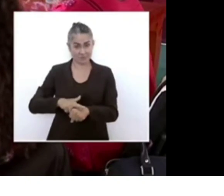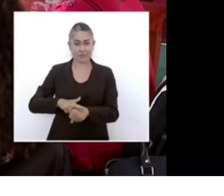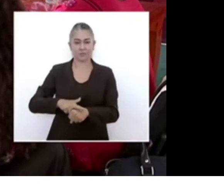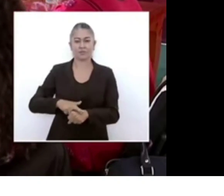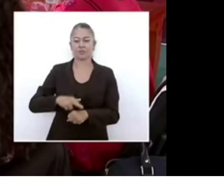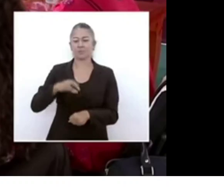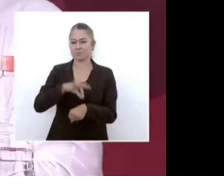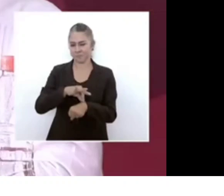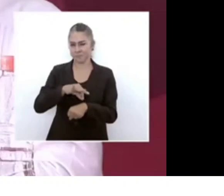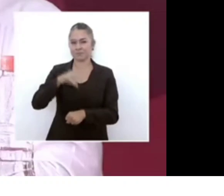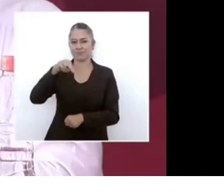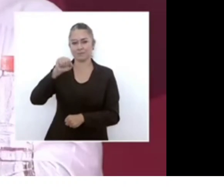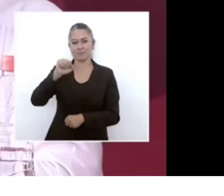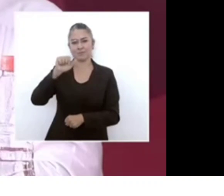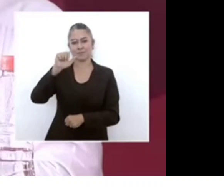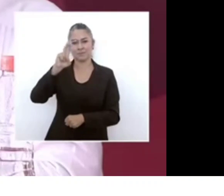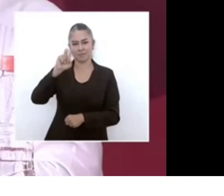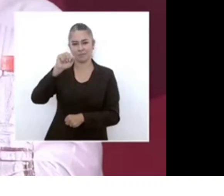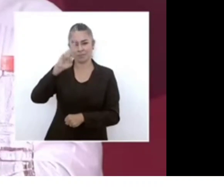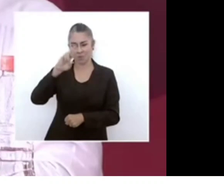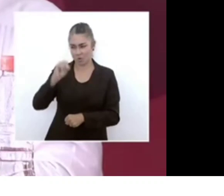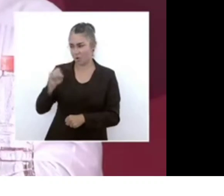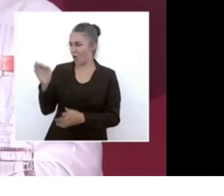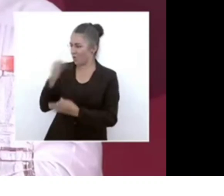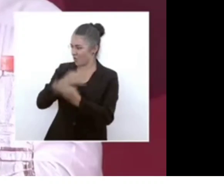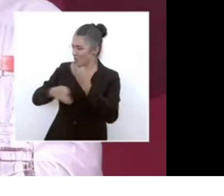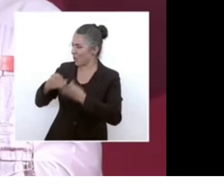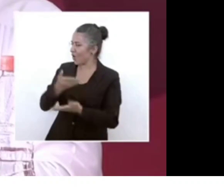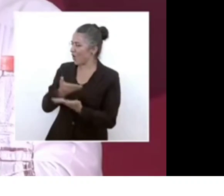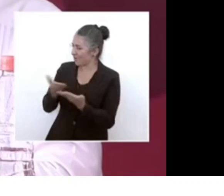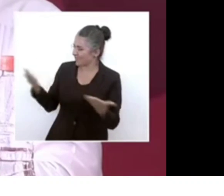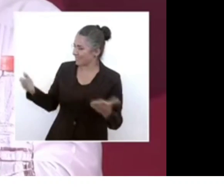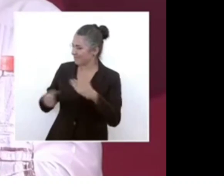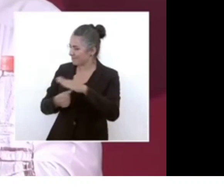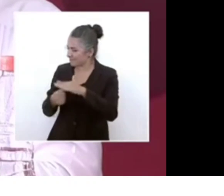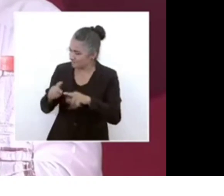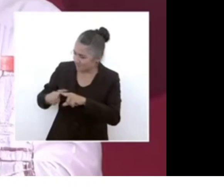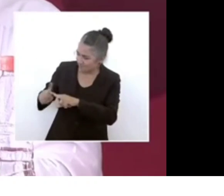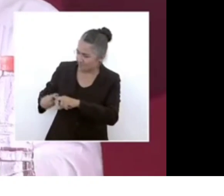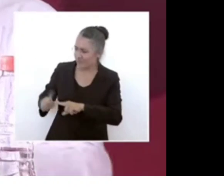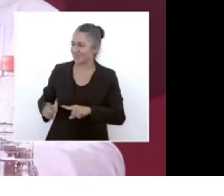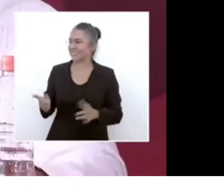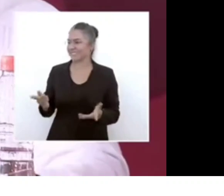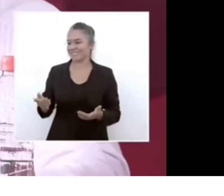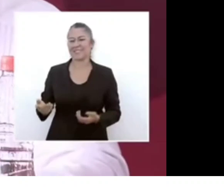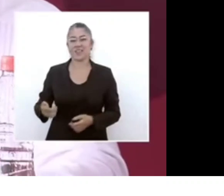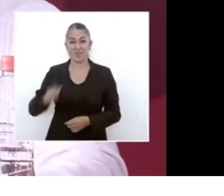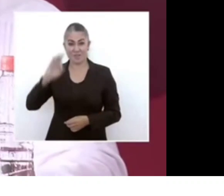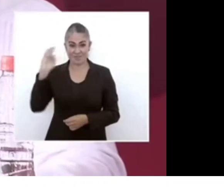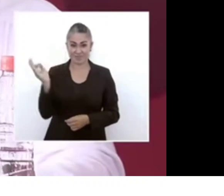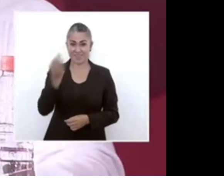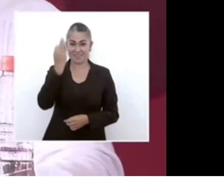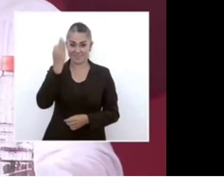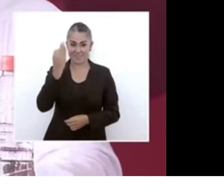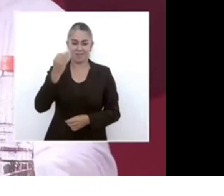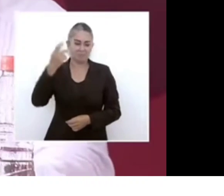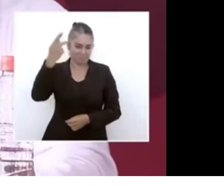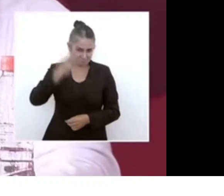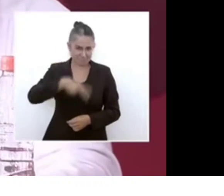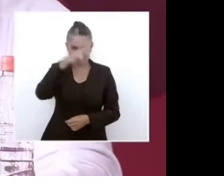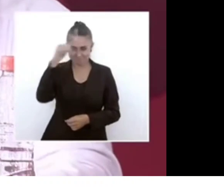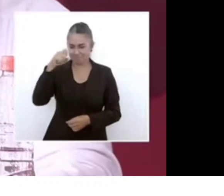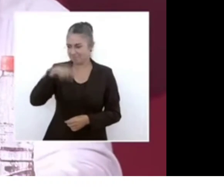y compañeros del Gabinete Federal y al Gabinete del Gobierno del Estado de Nayarit. En